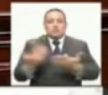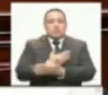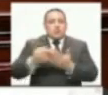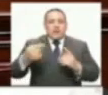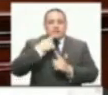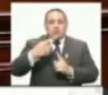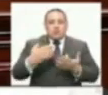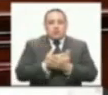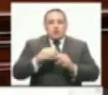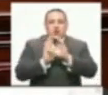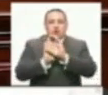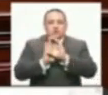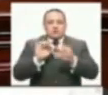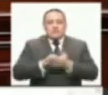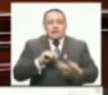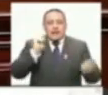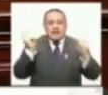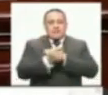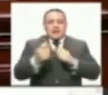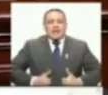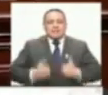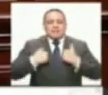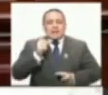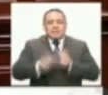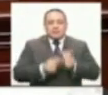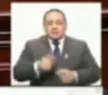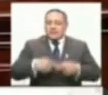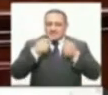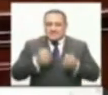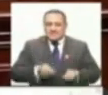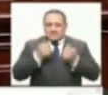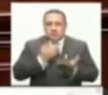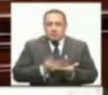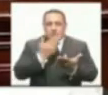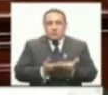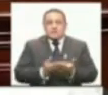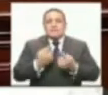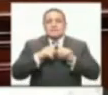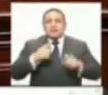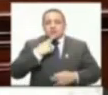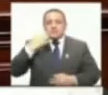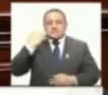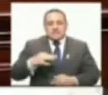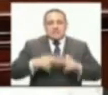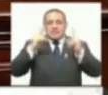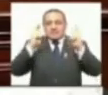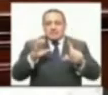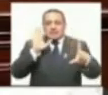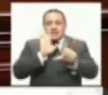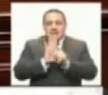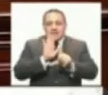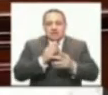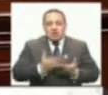a nuestra realidad económica y social. Insistiremos en esta propuesta, pero siempre en el marco de la ley y con